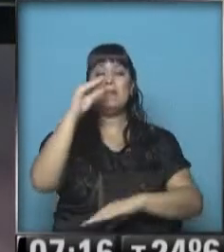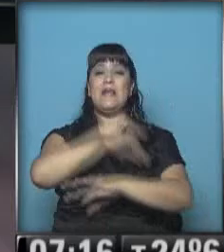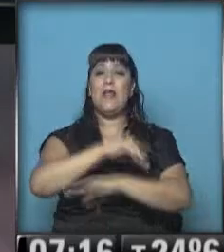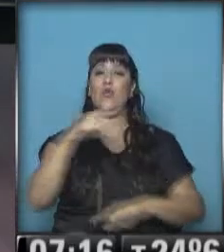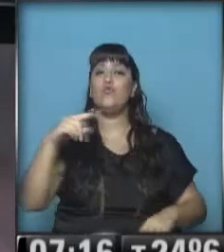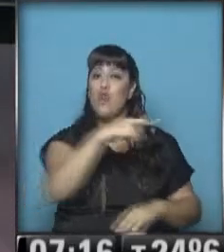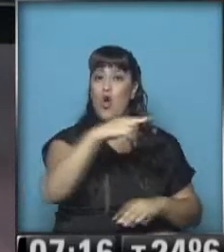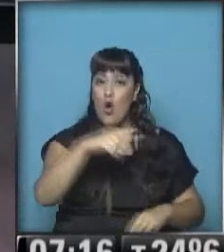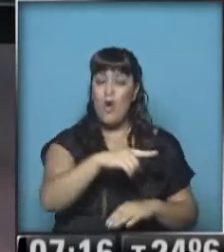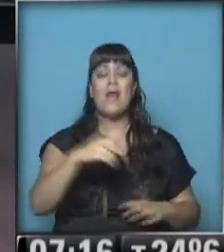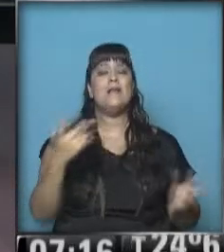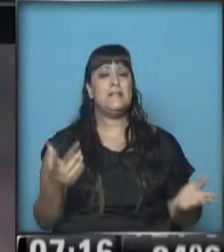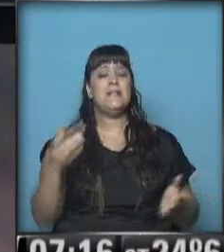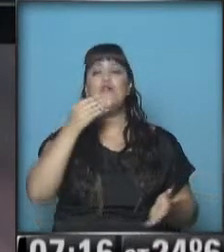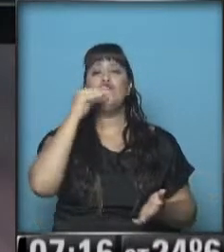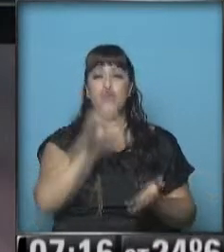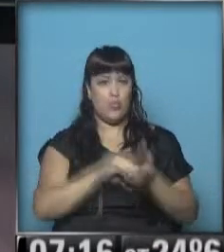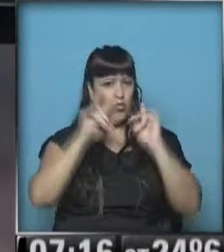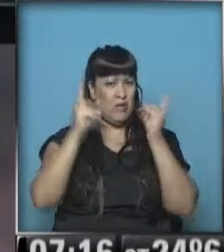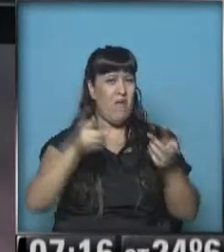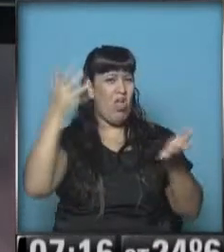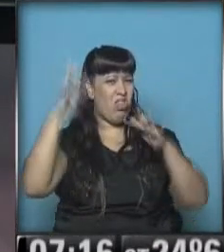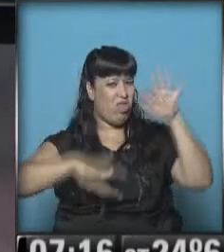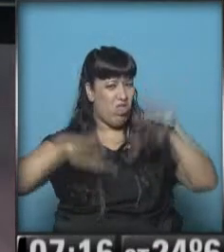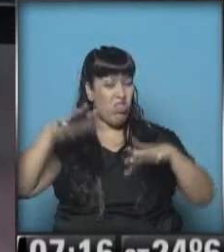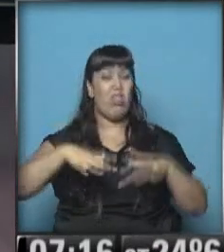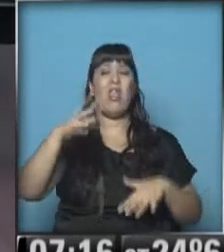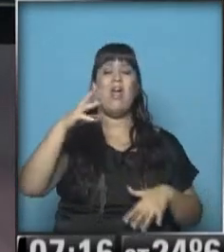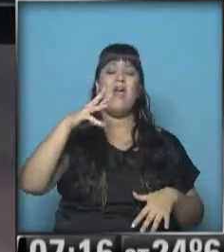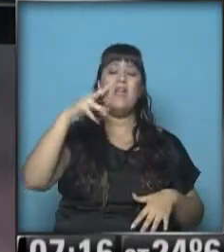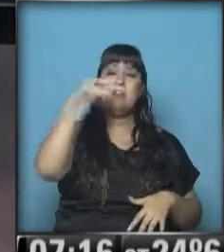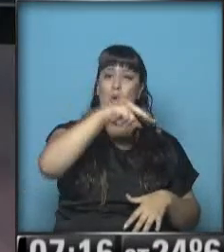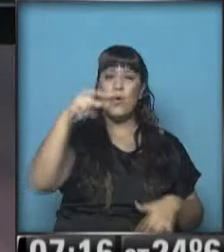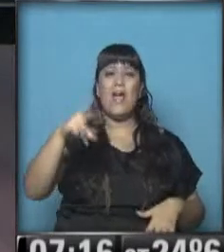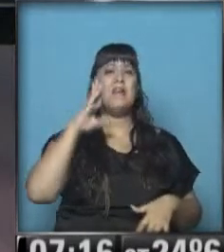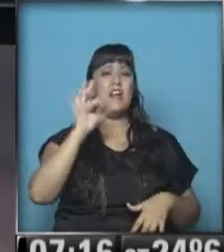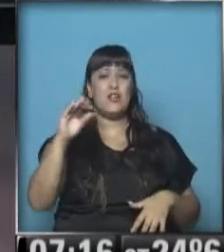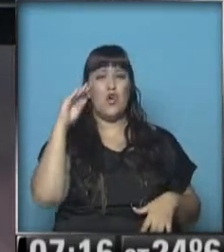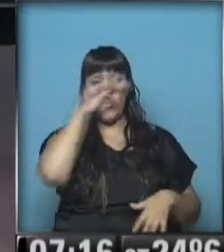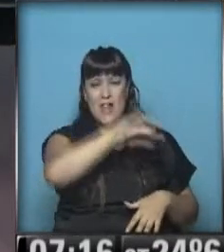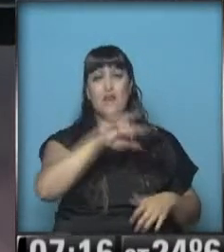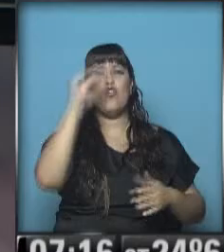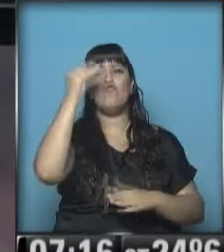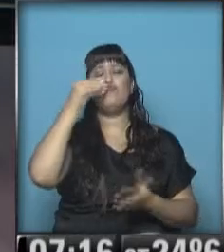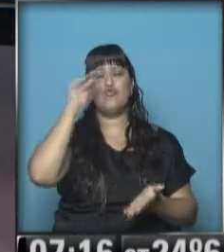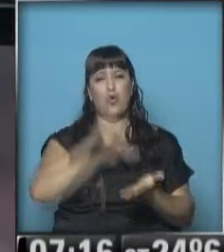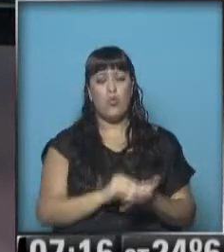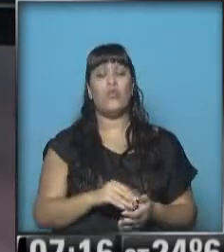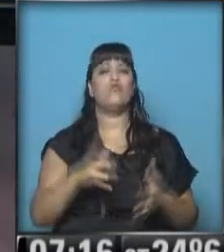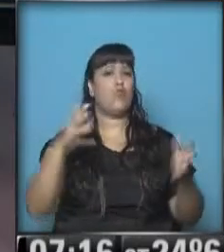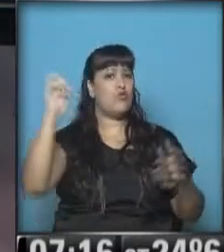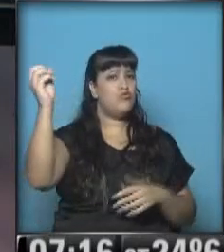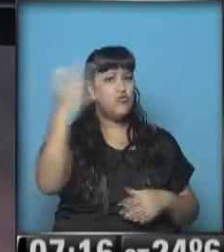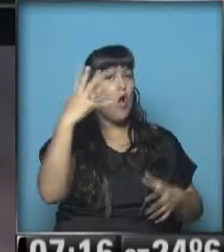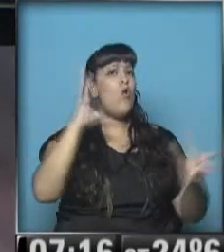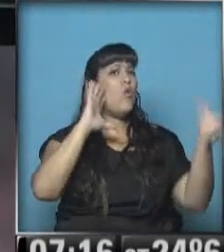Chubut, tiempo inestable. En tanto que vemos Neuquén, Río Negro, centro y este de la provincia de Chubut, solazo, muy